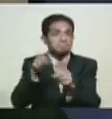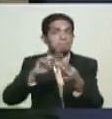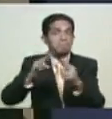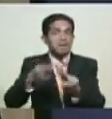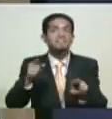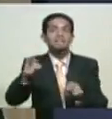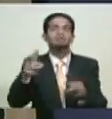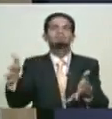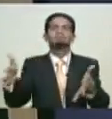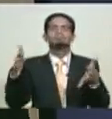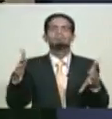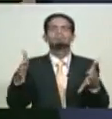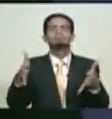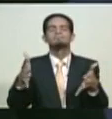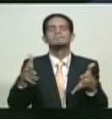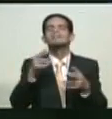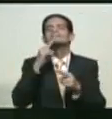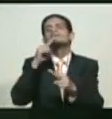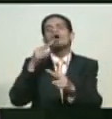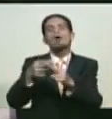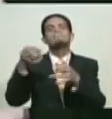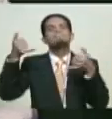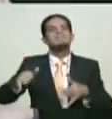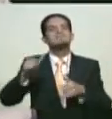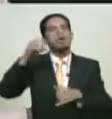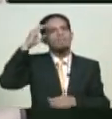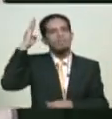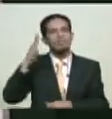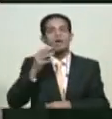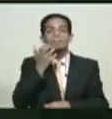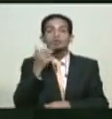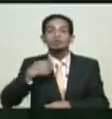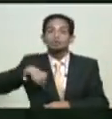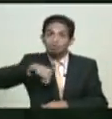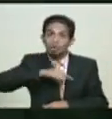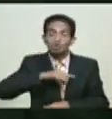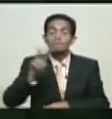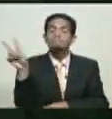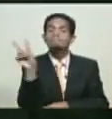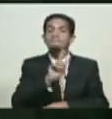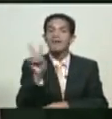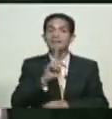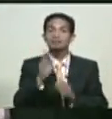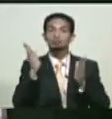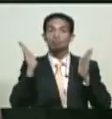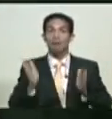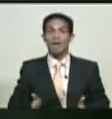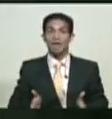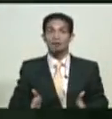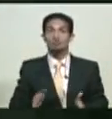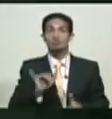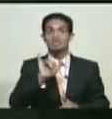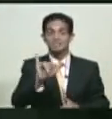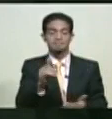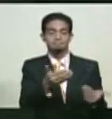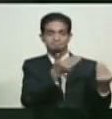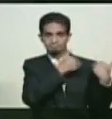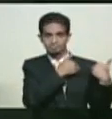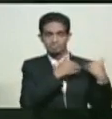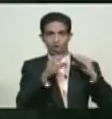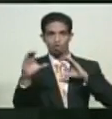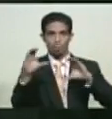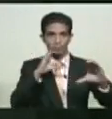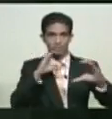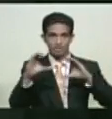con esta cita sólo quiero ratificar que como venezolanos y como empresarios de la comunicación la cámara de